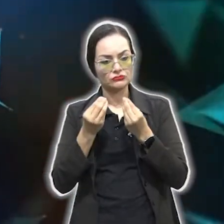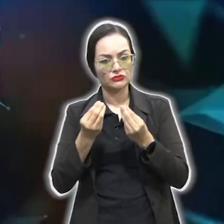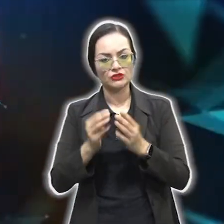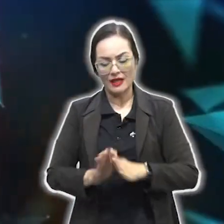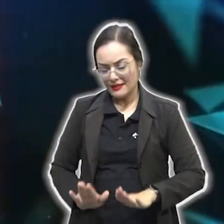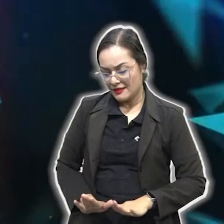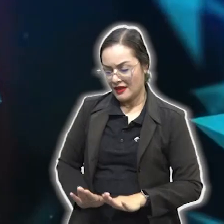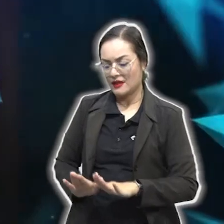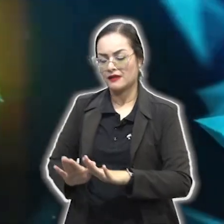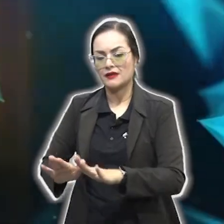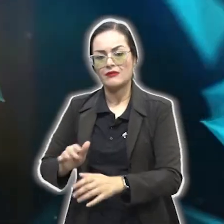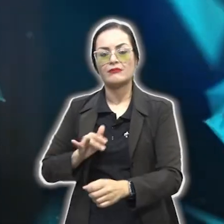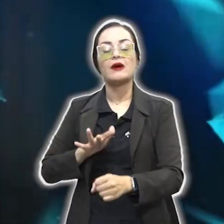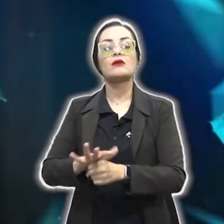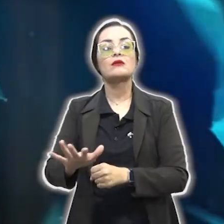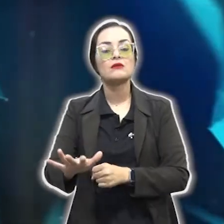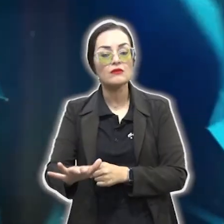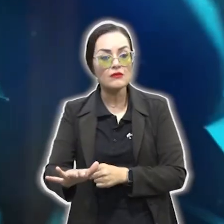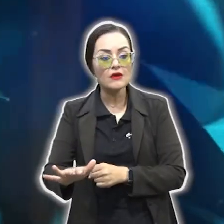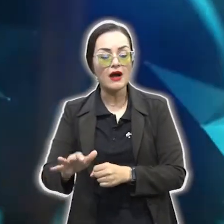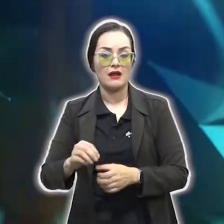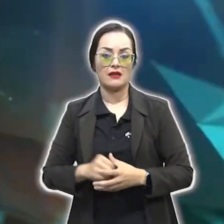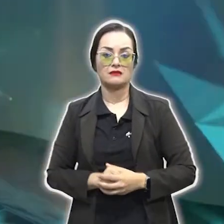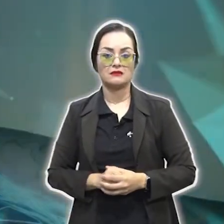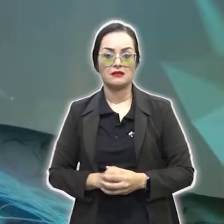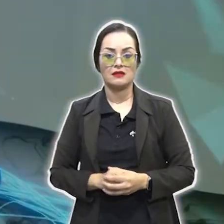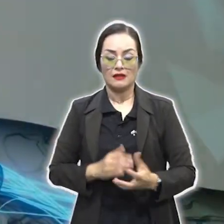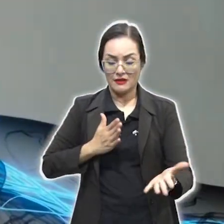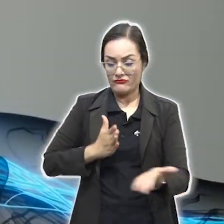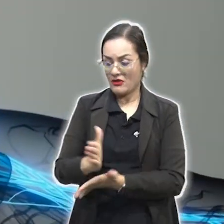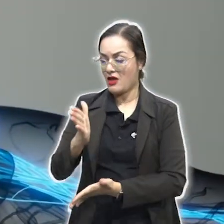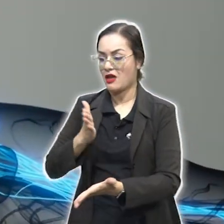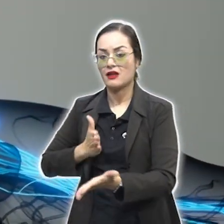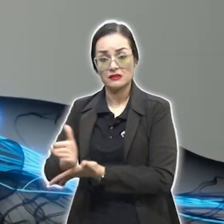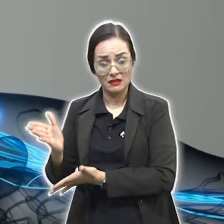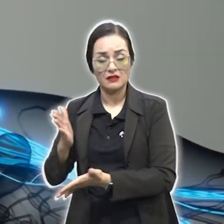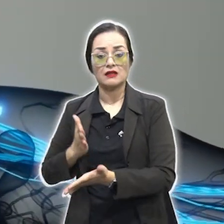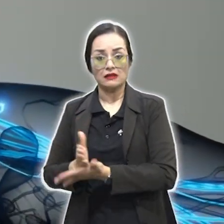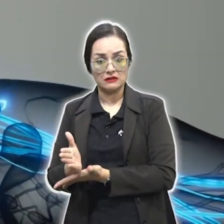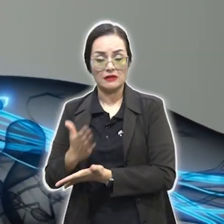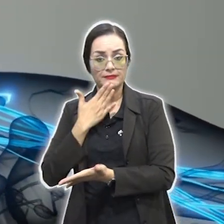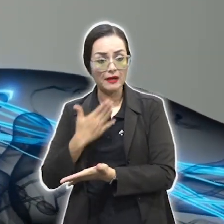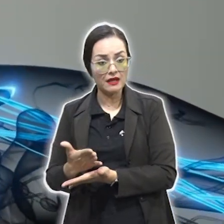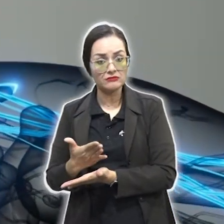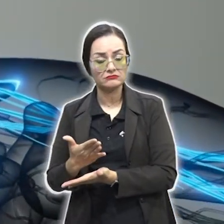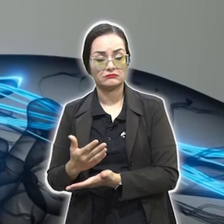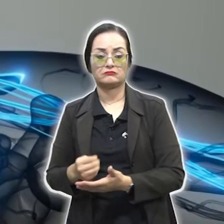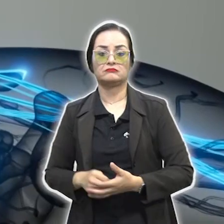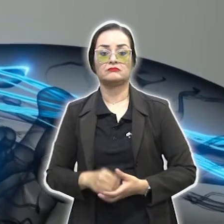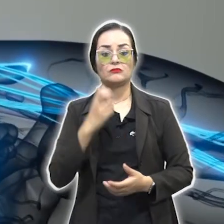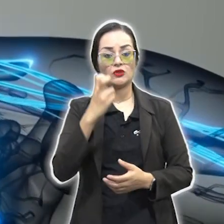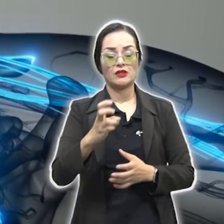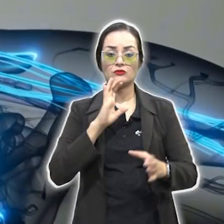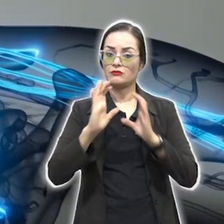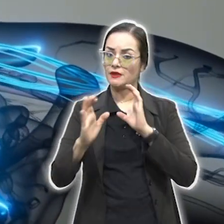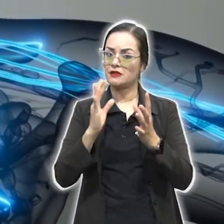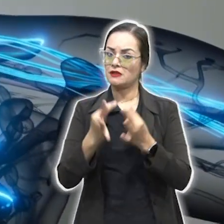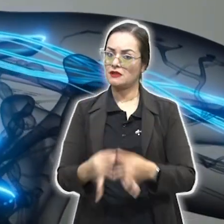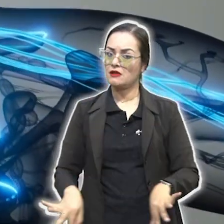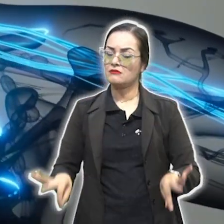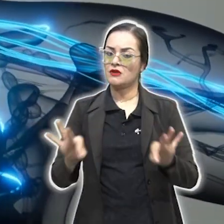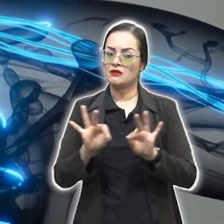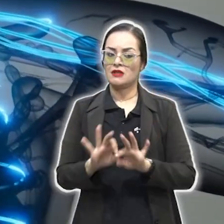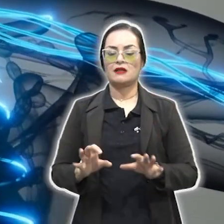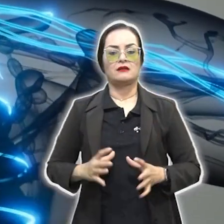la cuestión de las rampas, que las cosas sean accesibles. Y también estamos